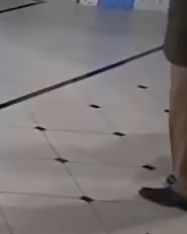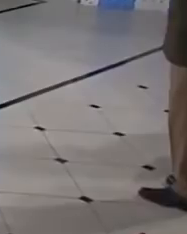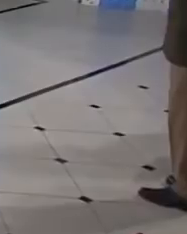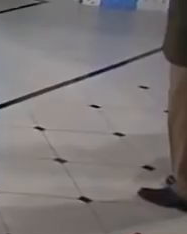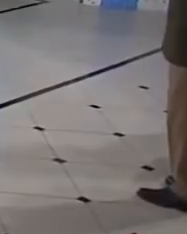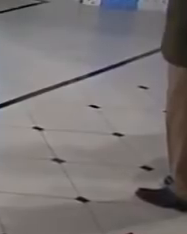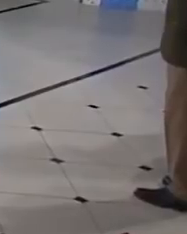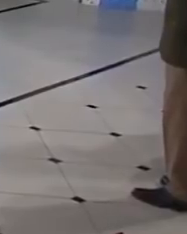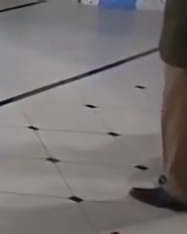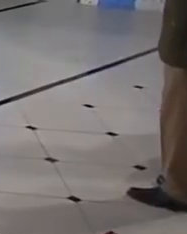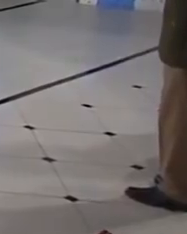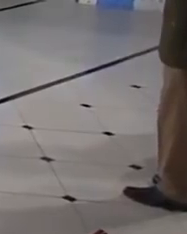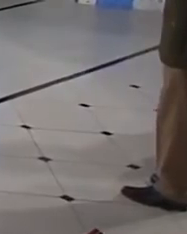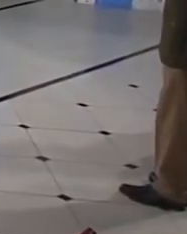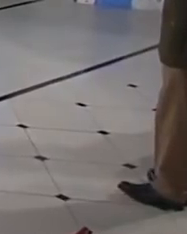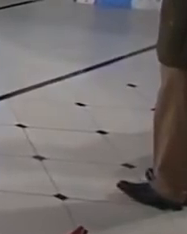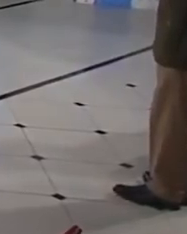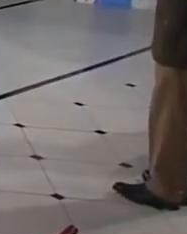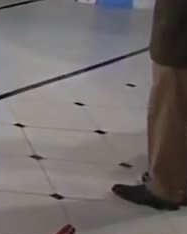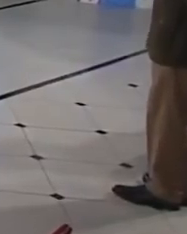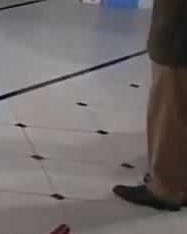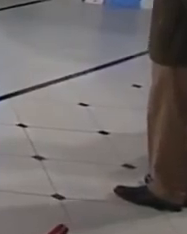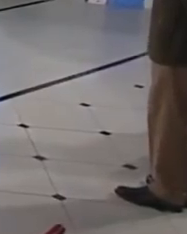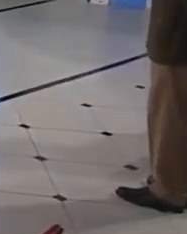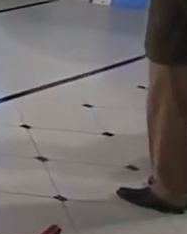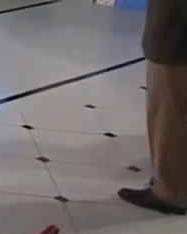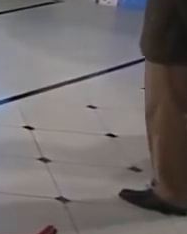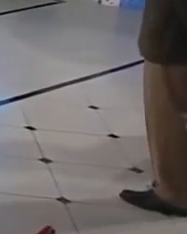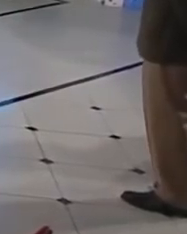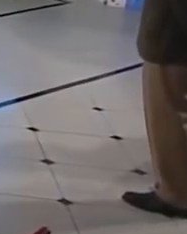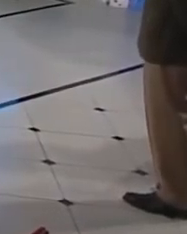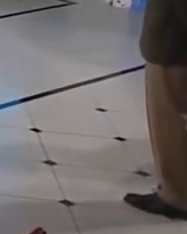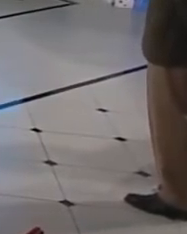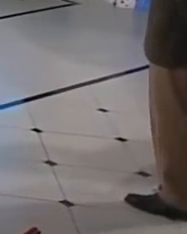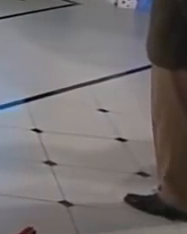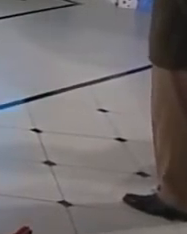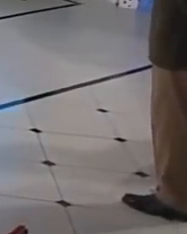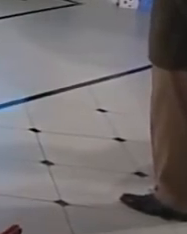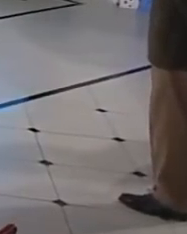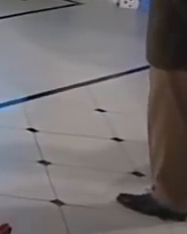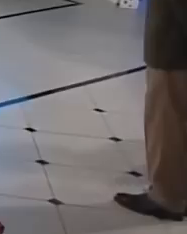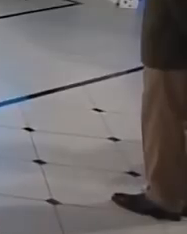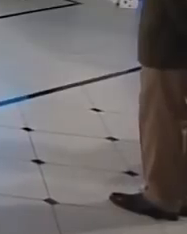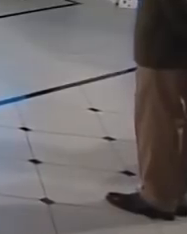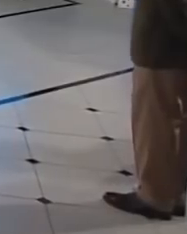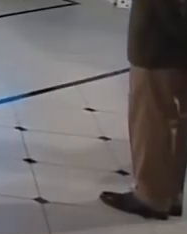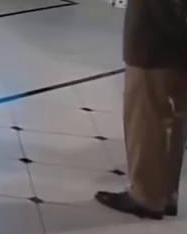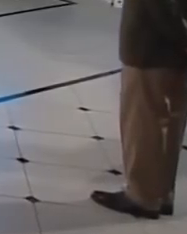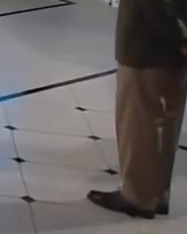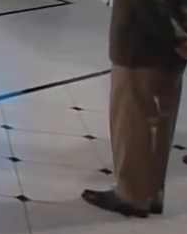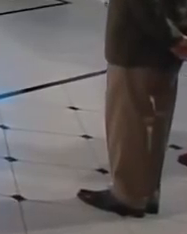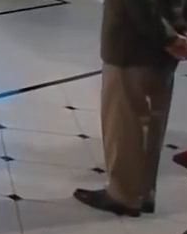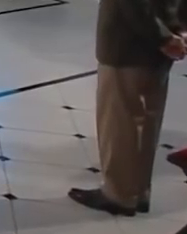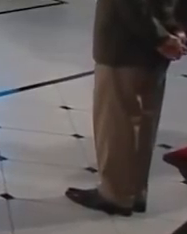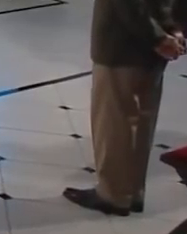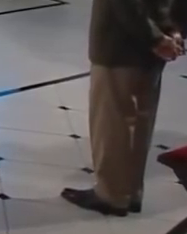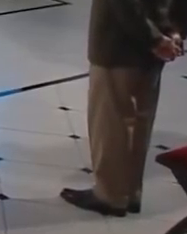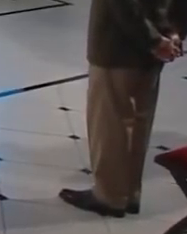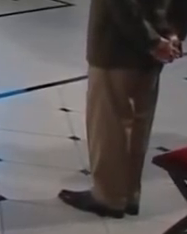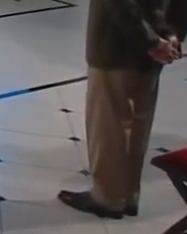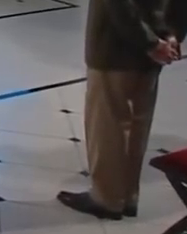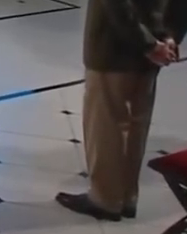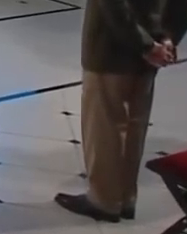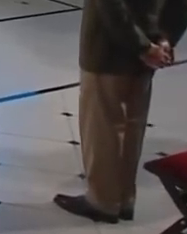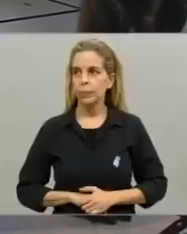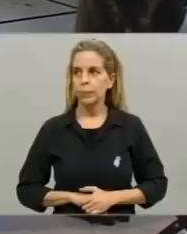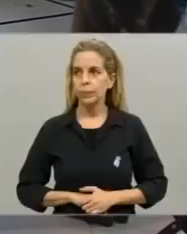secretario de Comunicación y Prensa de la Presidencia, el secretario de Planeamiento Estratégico. Escuchamos la